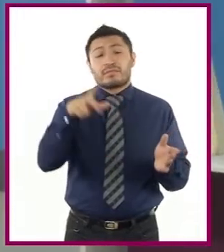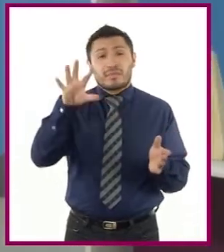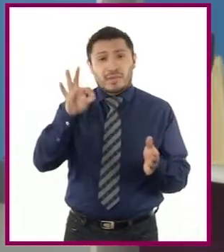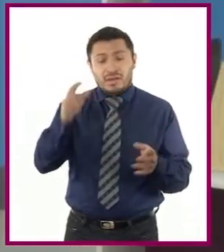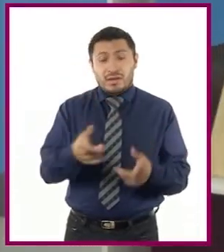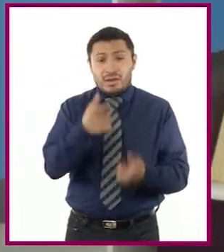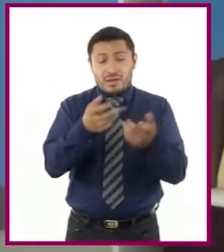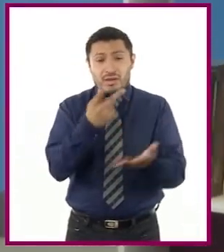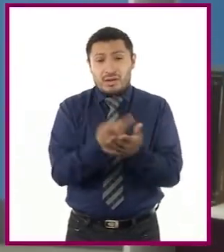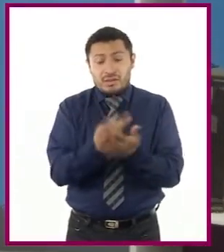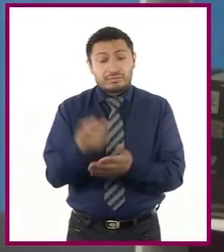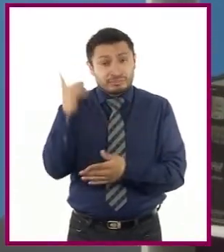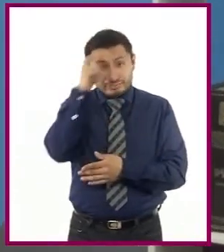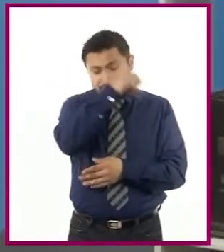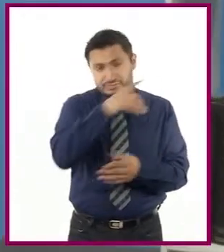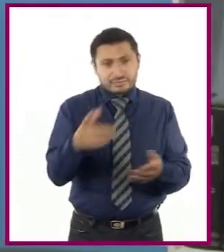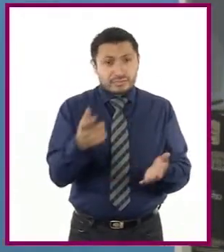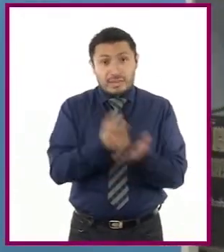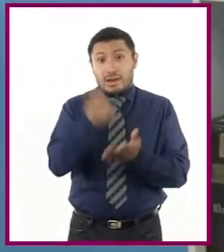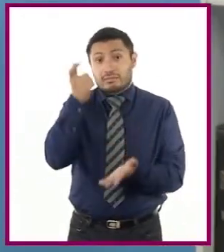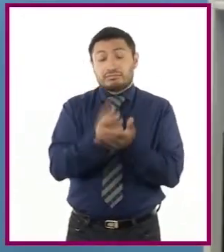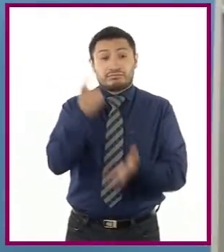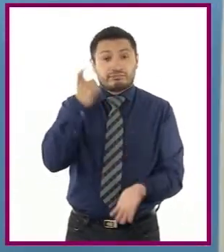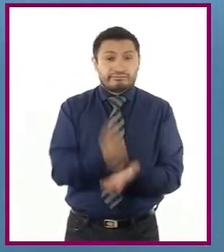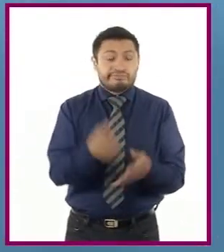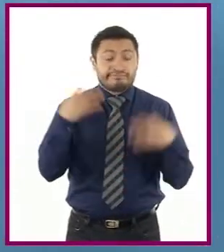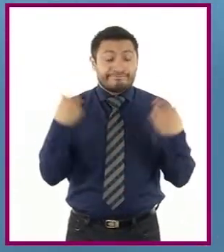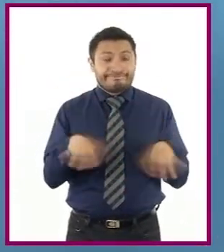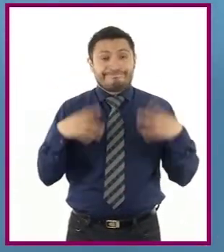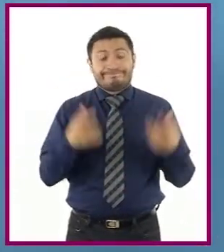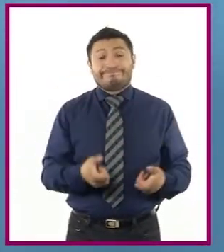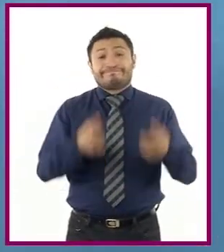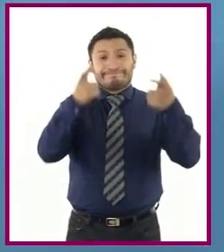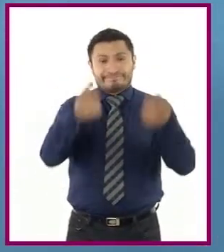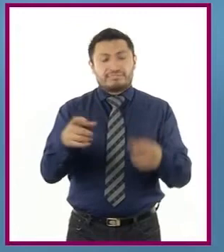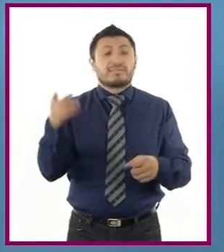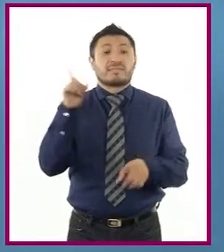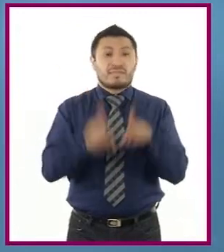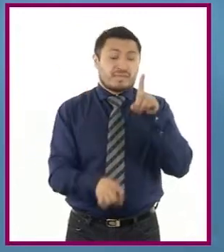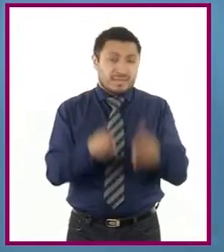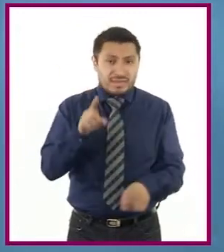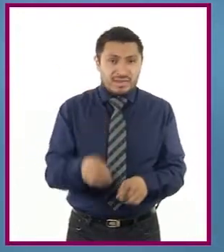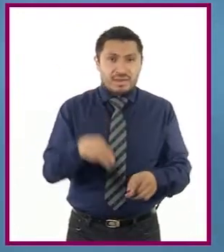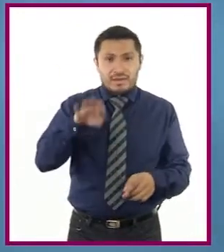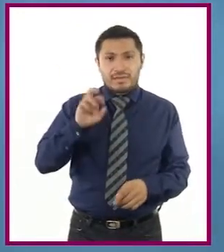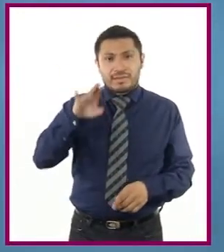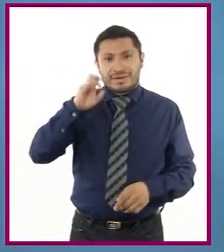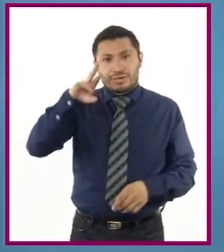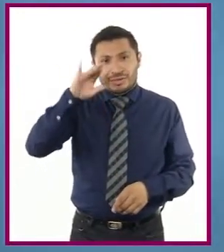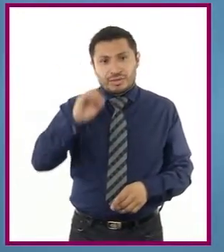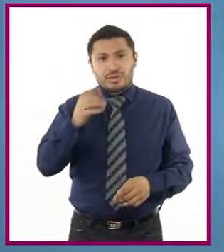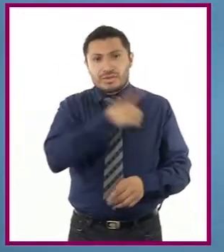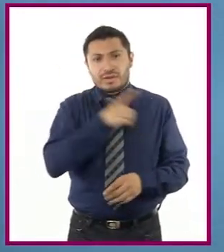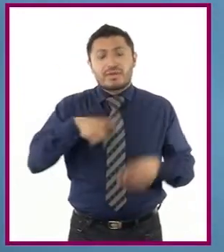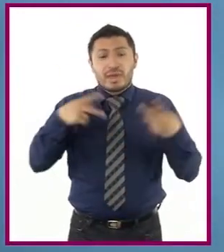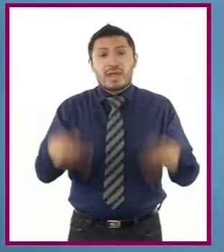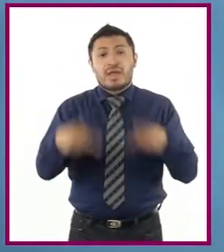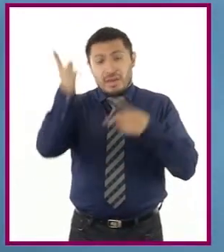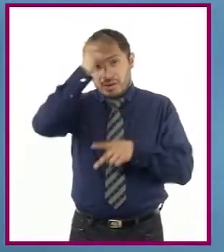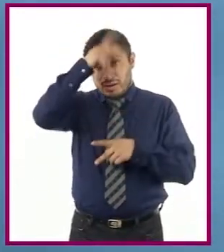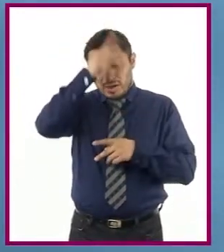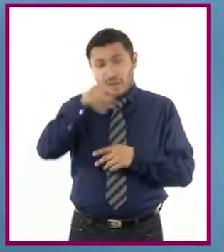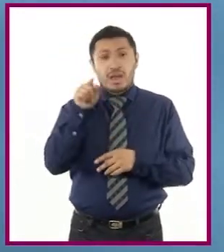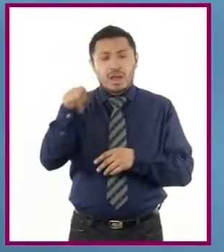en crisis por el aumento en los precios de la producción, por la dependencia del mercurio que tenía que importarse de Perú,